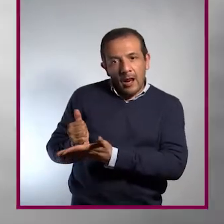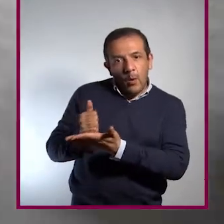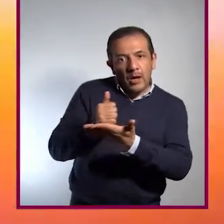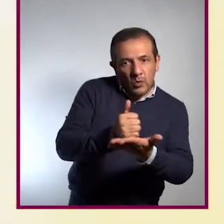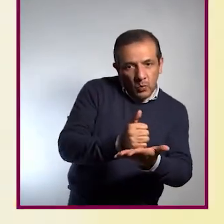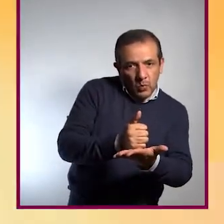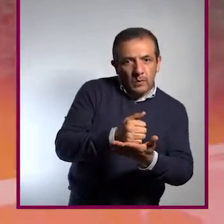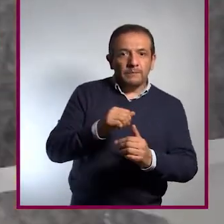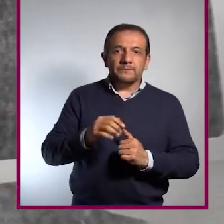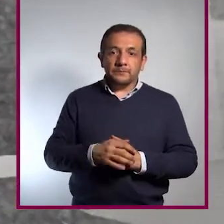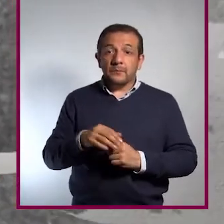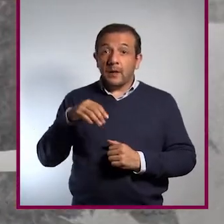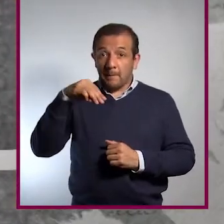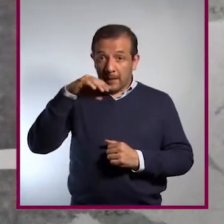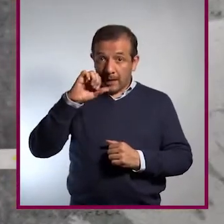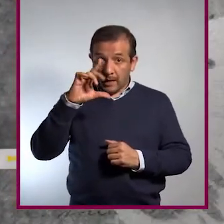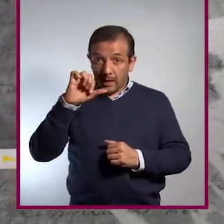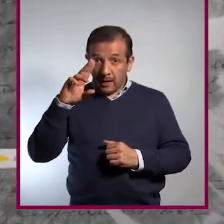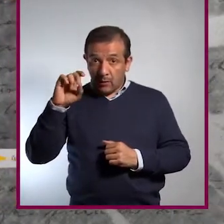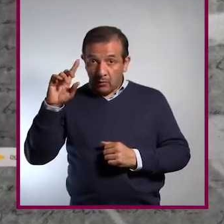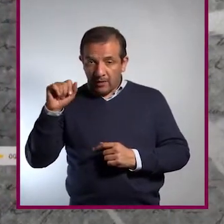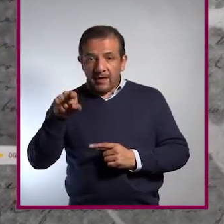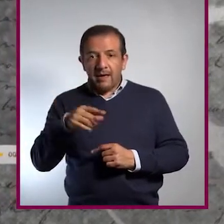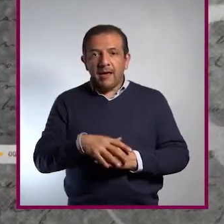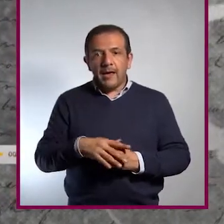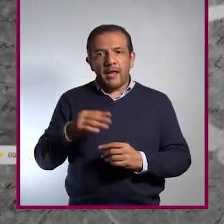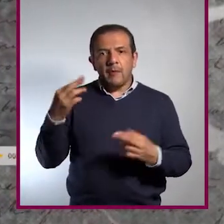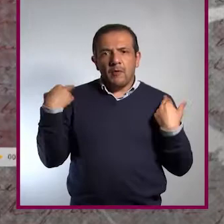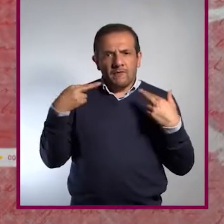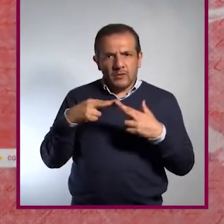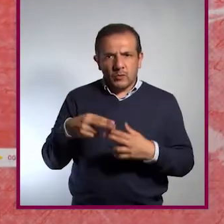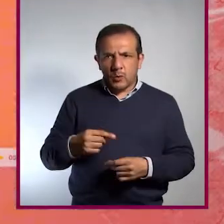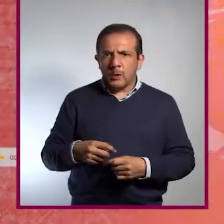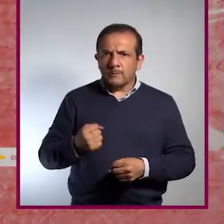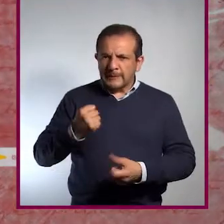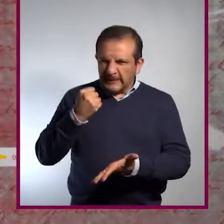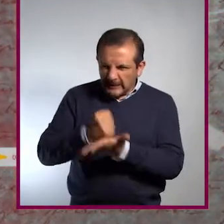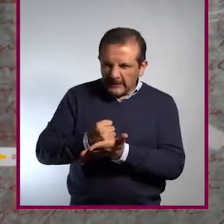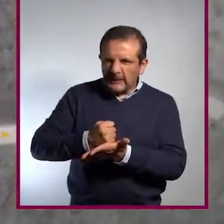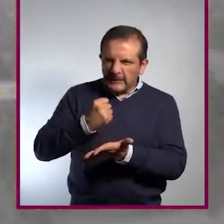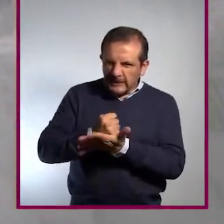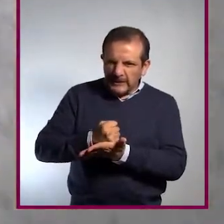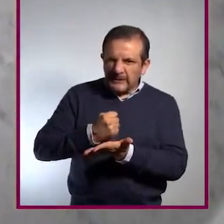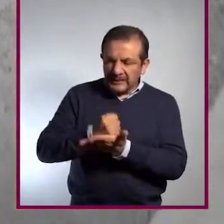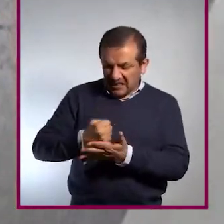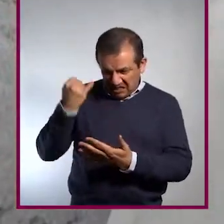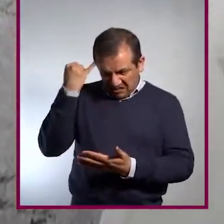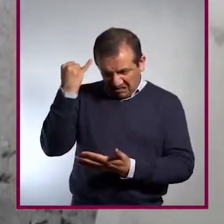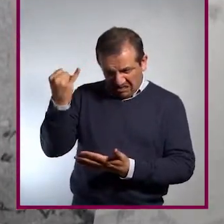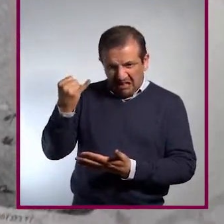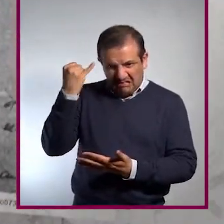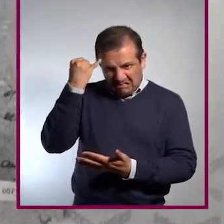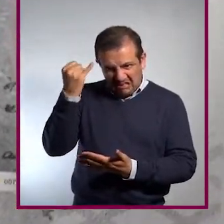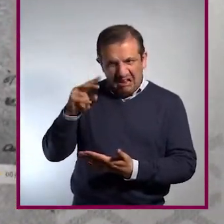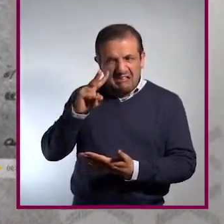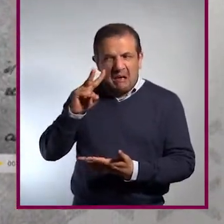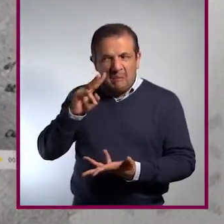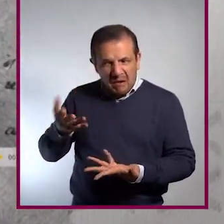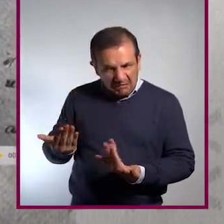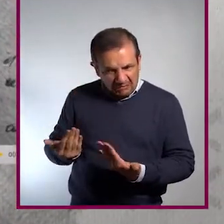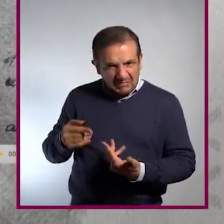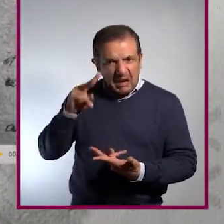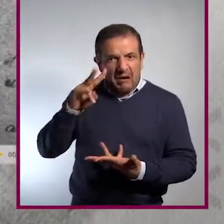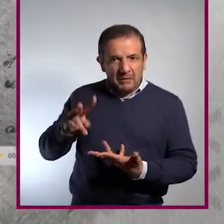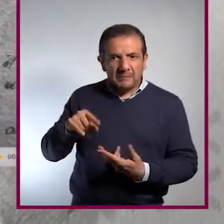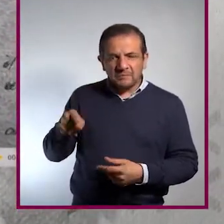Banting. McLeod era el clásico profesor testarudo a la hora de aceptar nuevas ideas. Sin